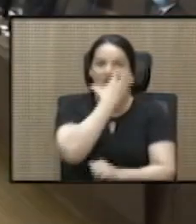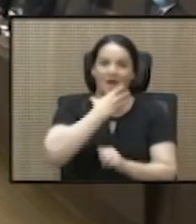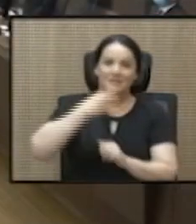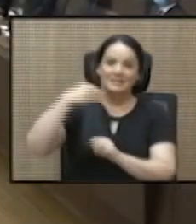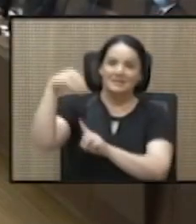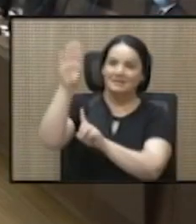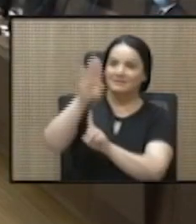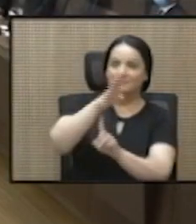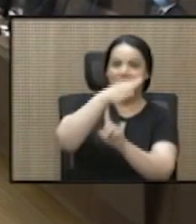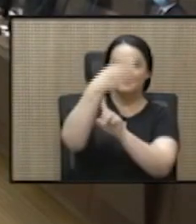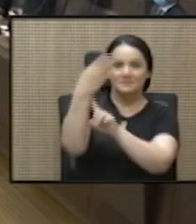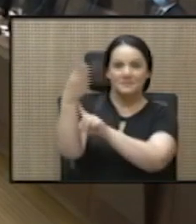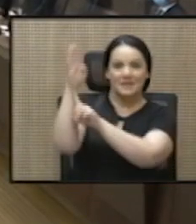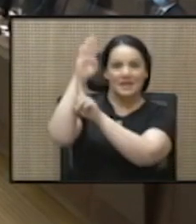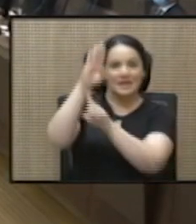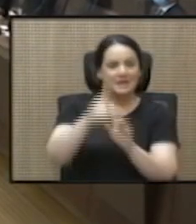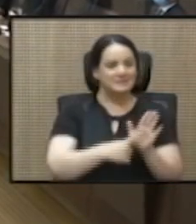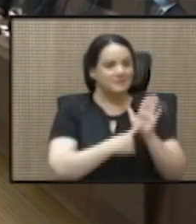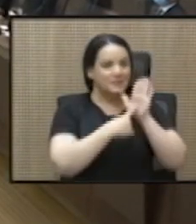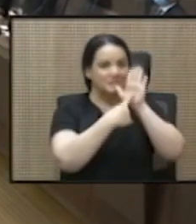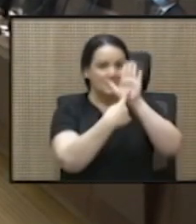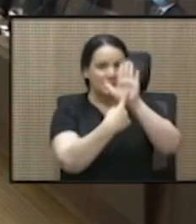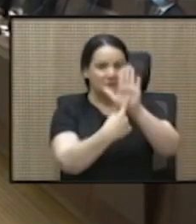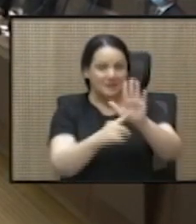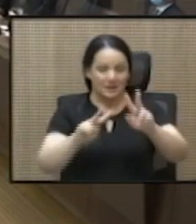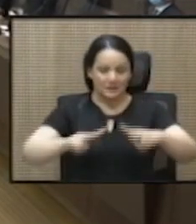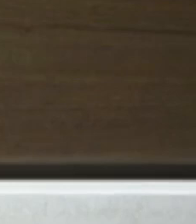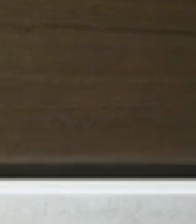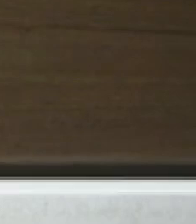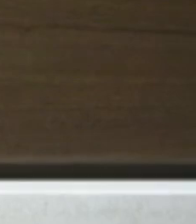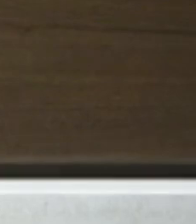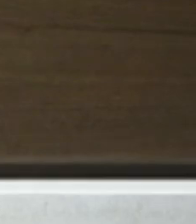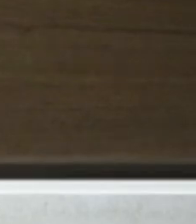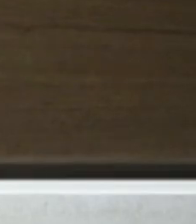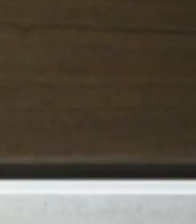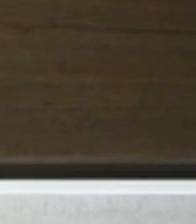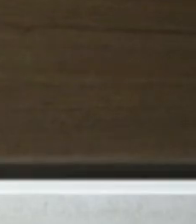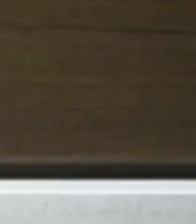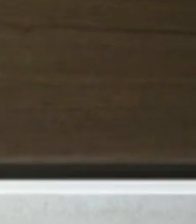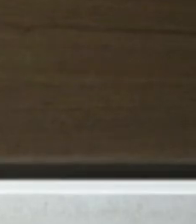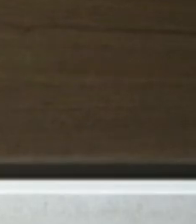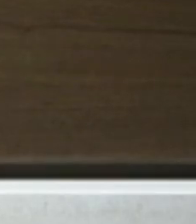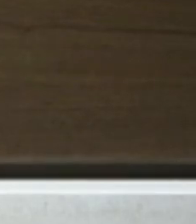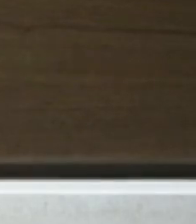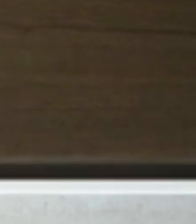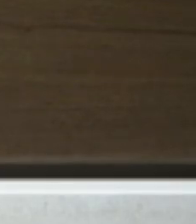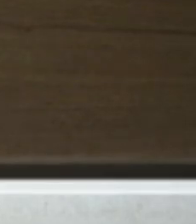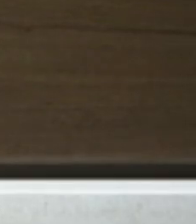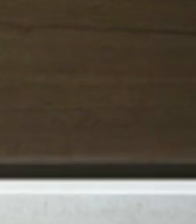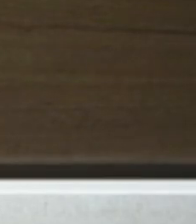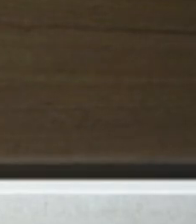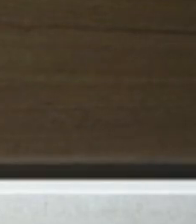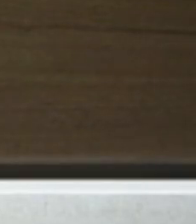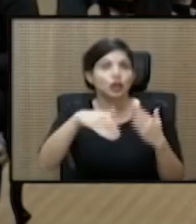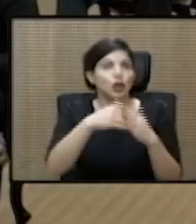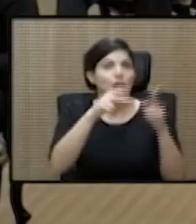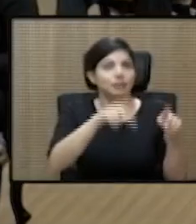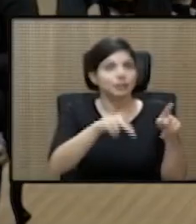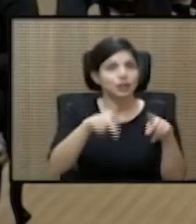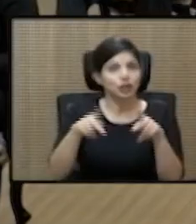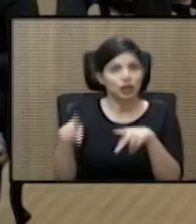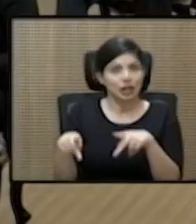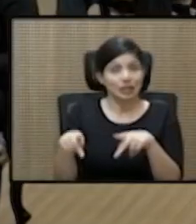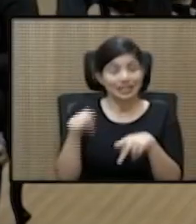su administración. Eso sí, mencionó que a pesar de eso, el año anterior las exportaciones de bienes crecieron y